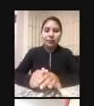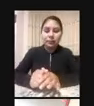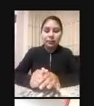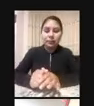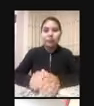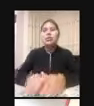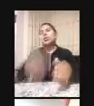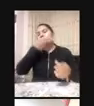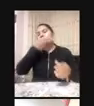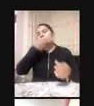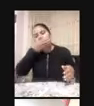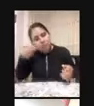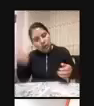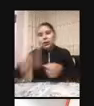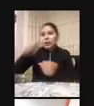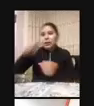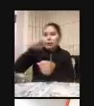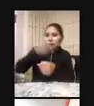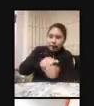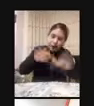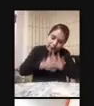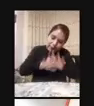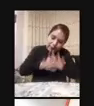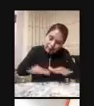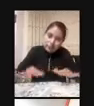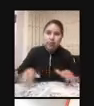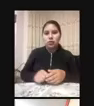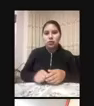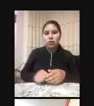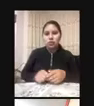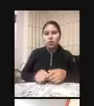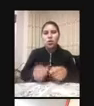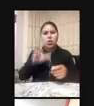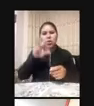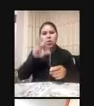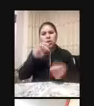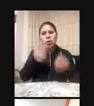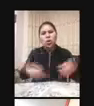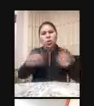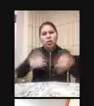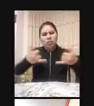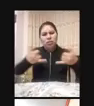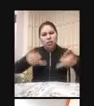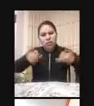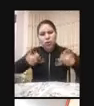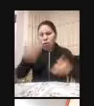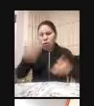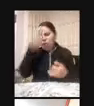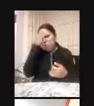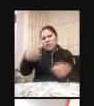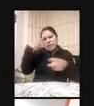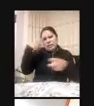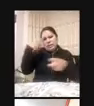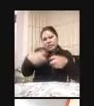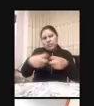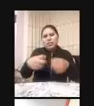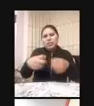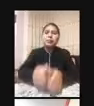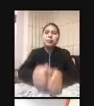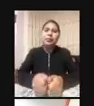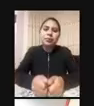pequeñitos, es una respuesta a la plasticidad neuronal que podemos oportunamente darles a nuestros pequeños,